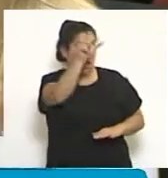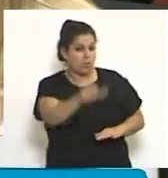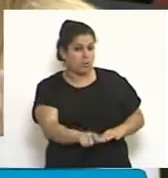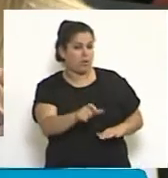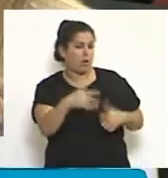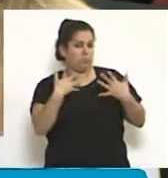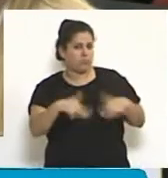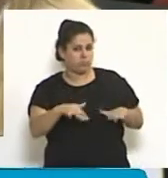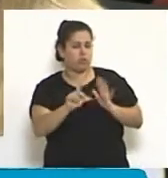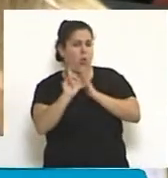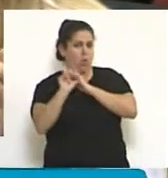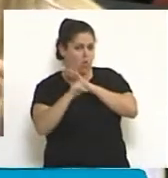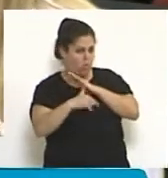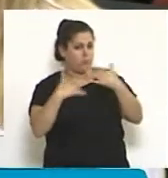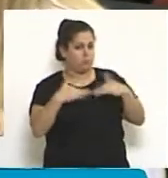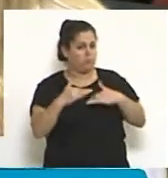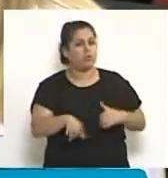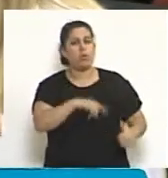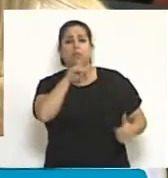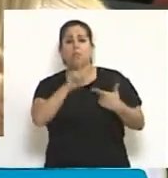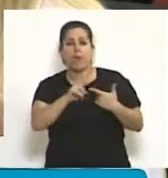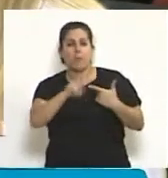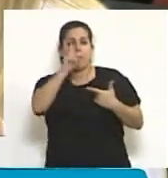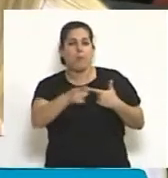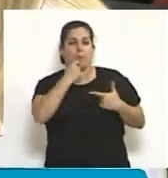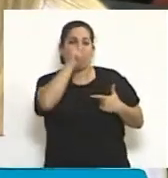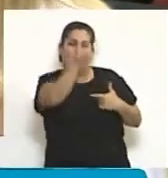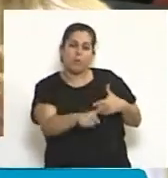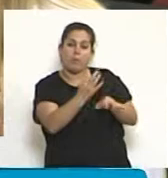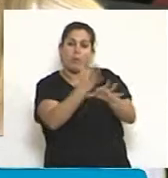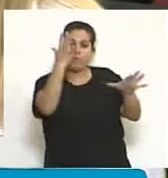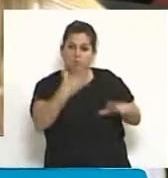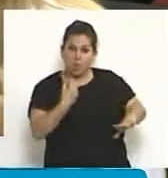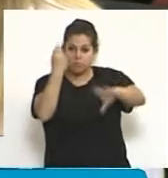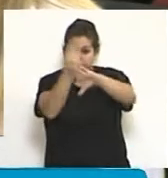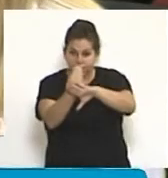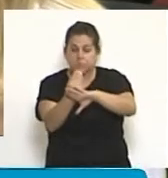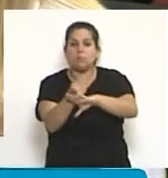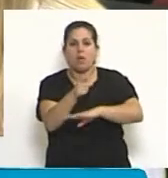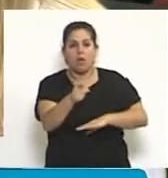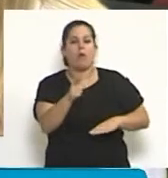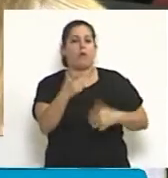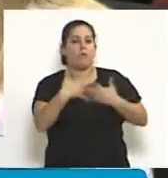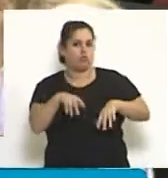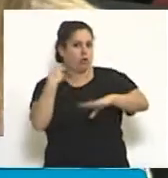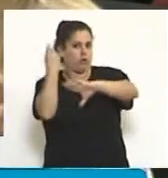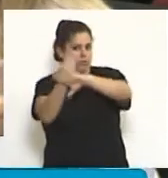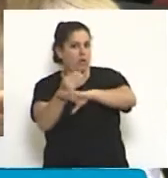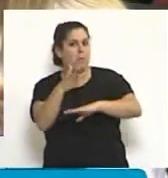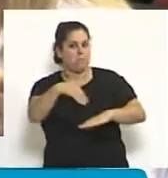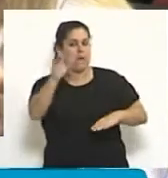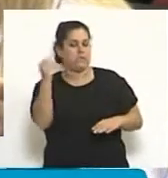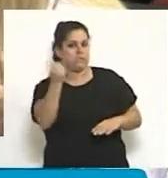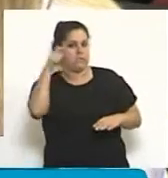es muchísimo. Segundo, porque en la vida de un profesional que ocupa esos cargos y esas funciones es mucho